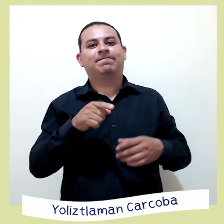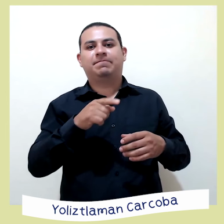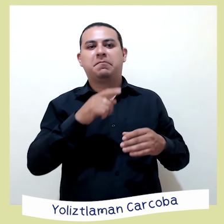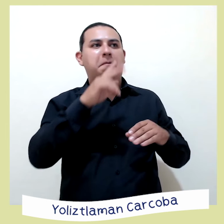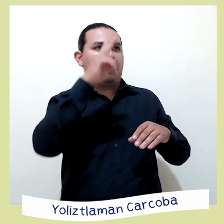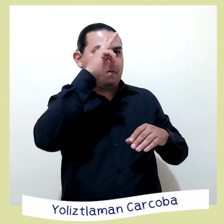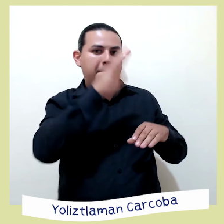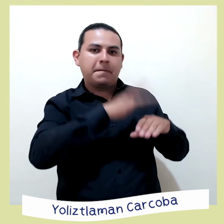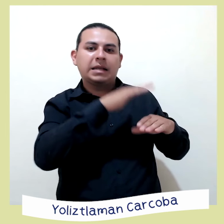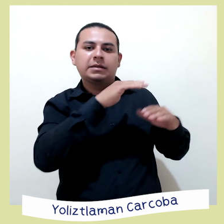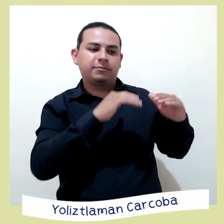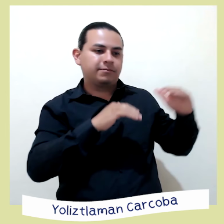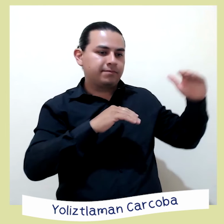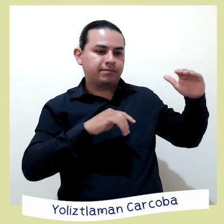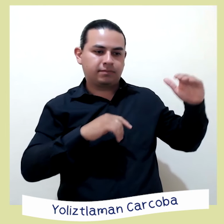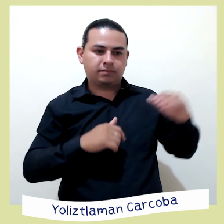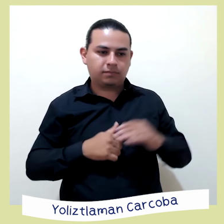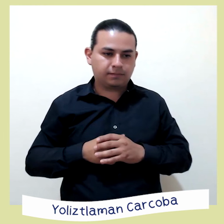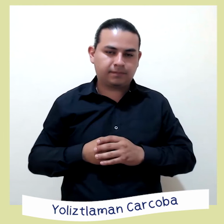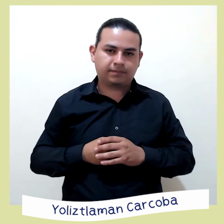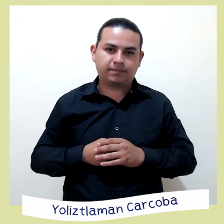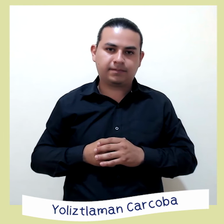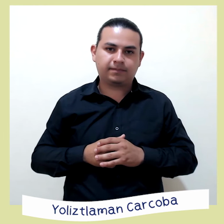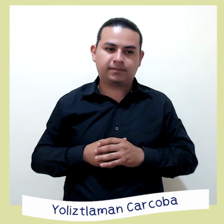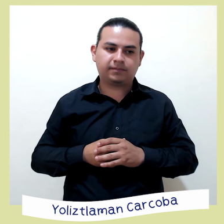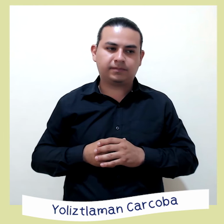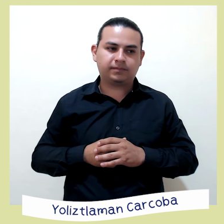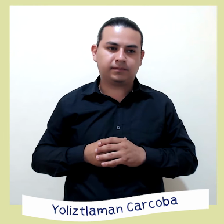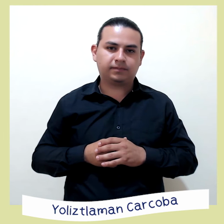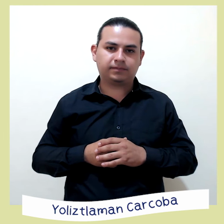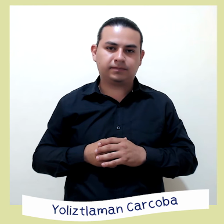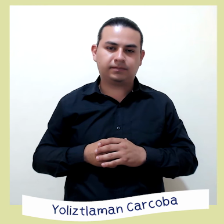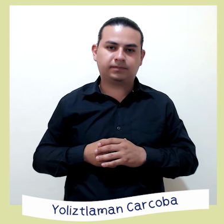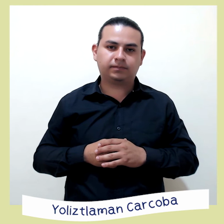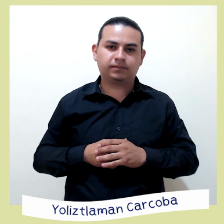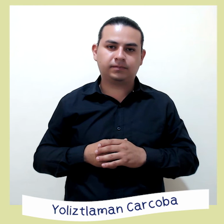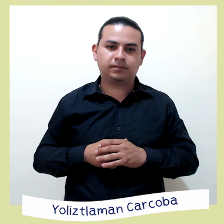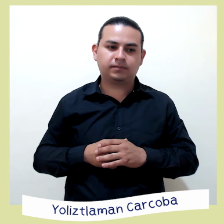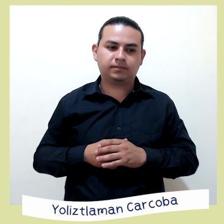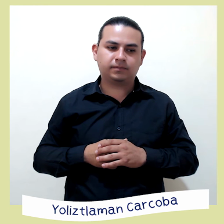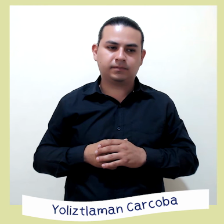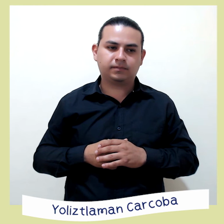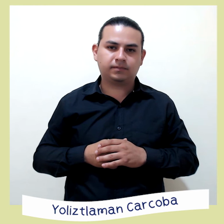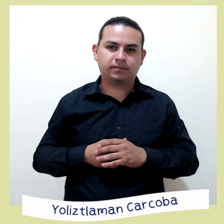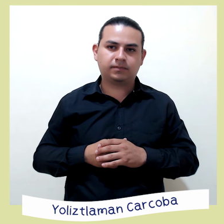razones.